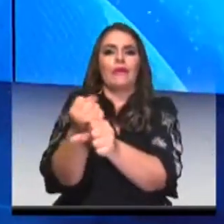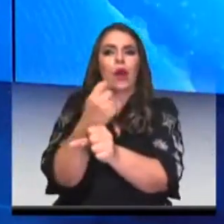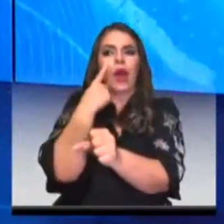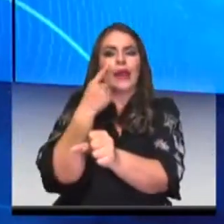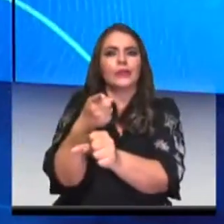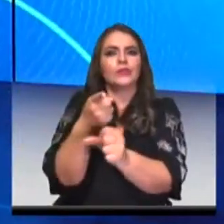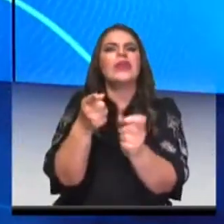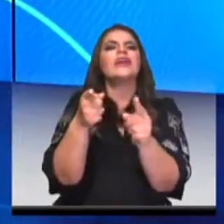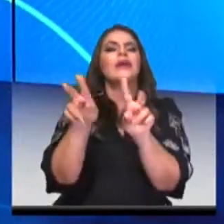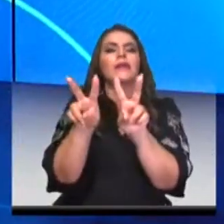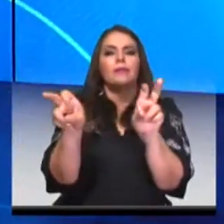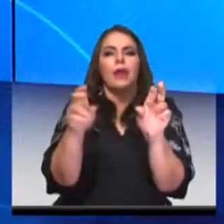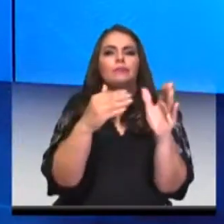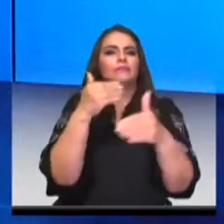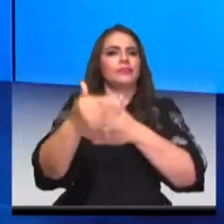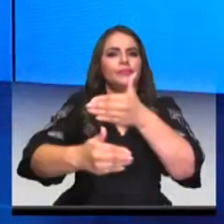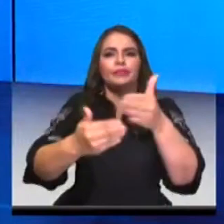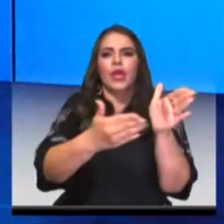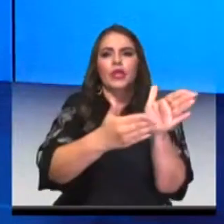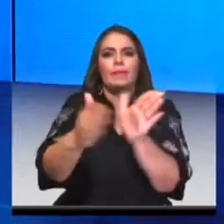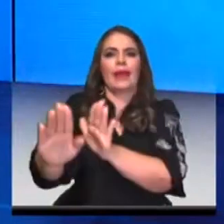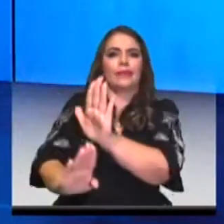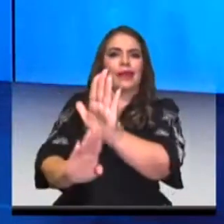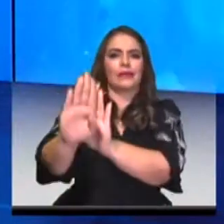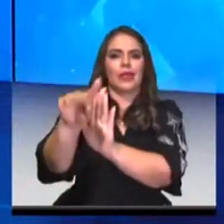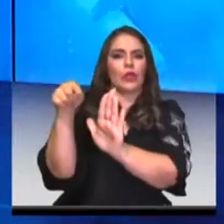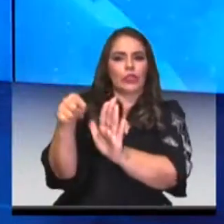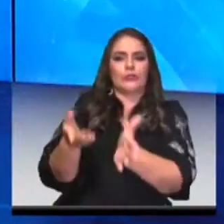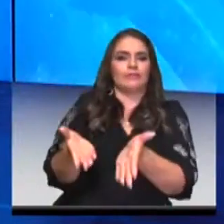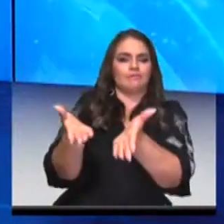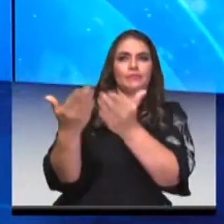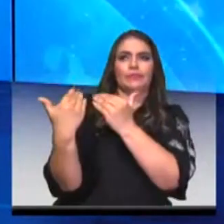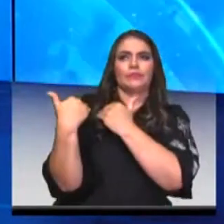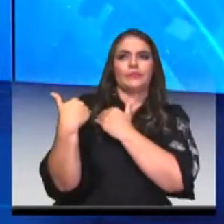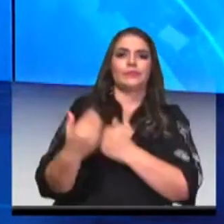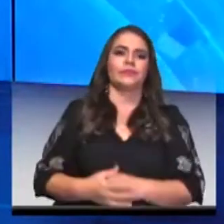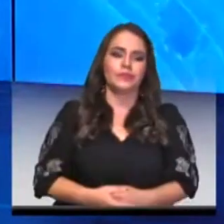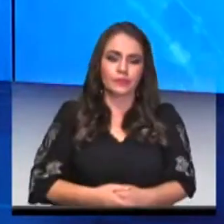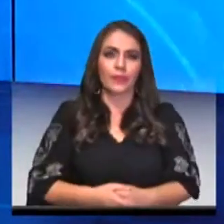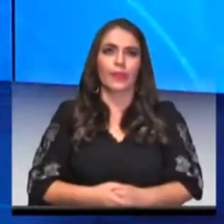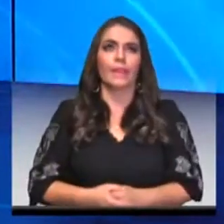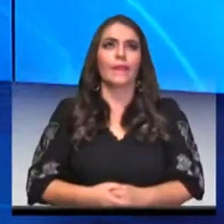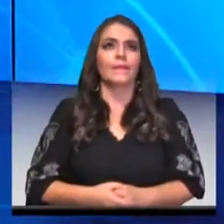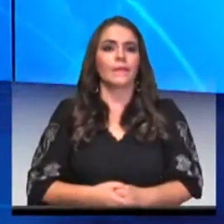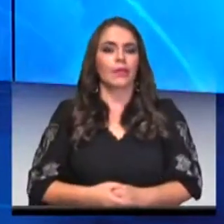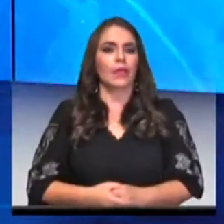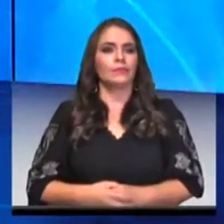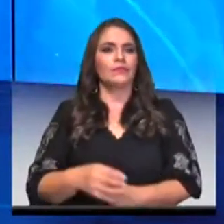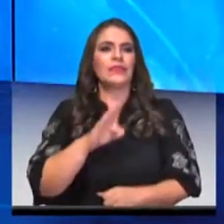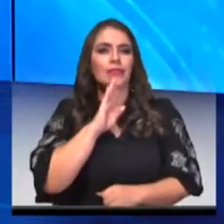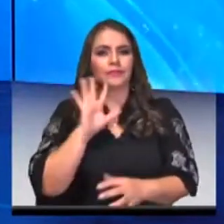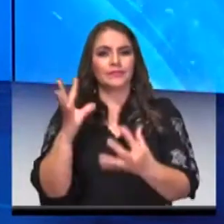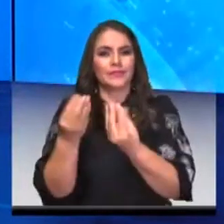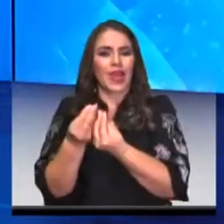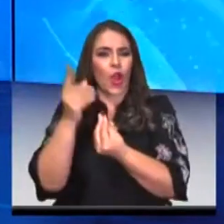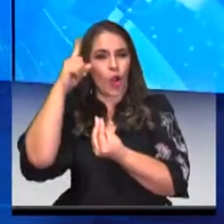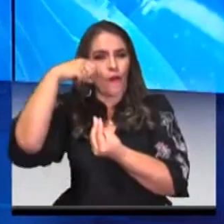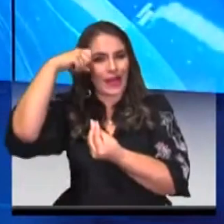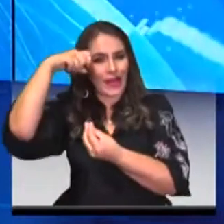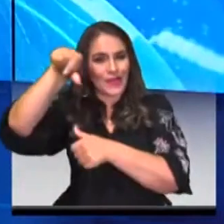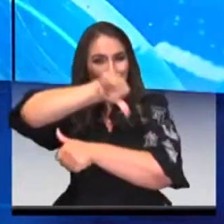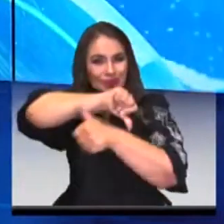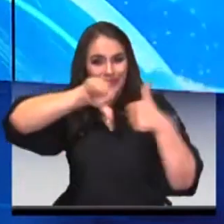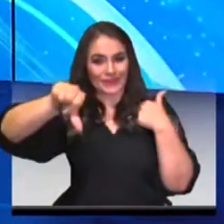cumplimiento del plan de desarrollo 2020 2023 unidos por la vida la exhortación será liderada por el gobernador encargado